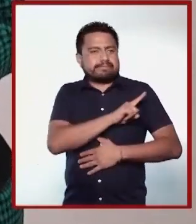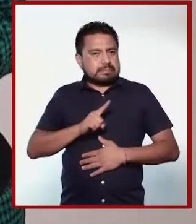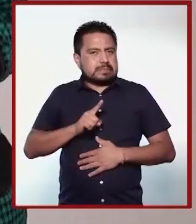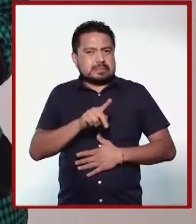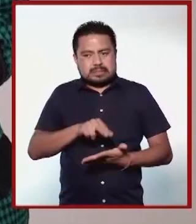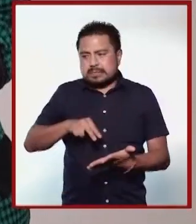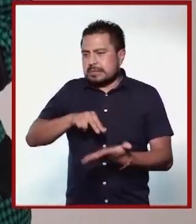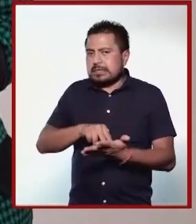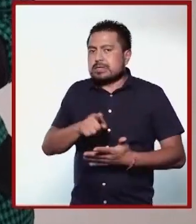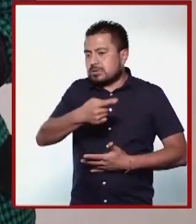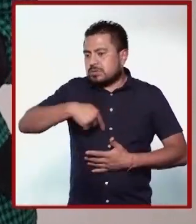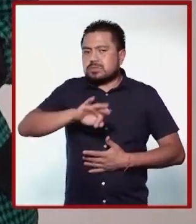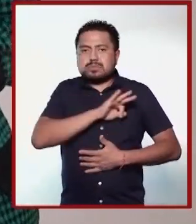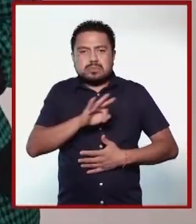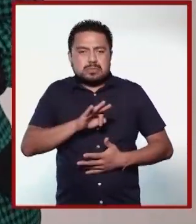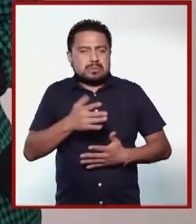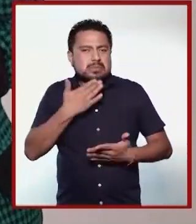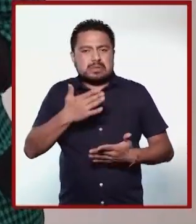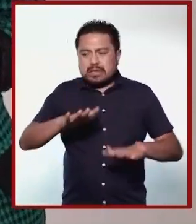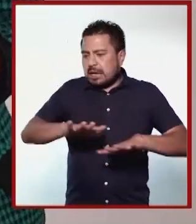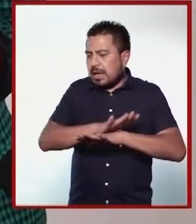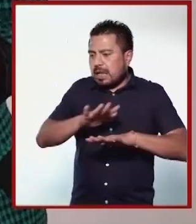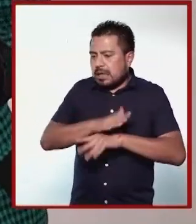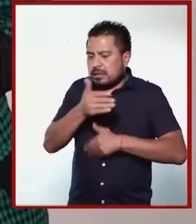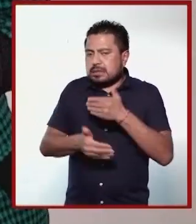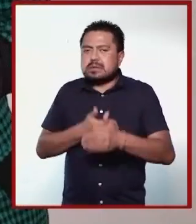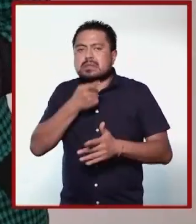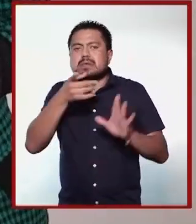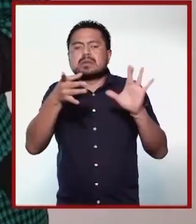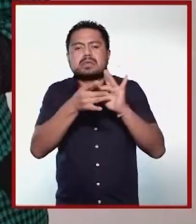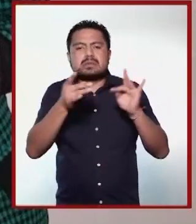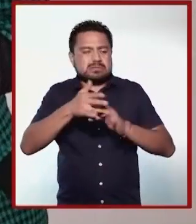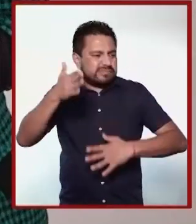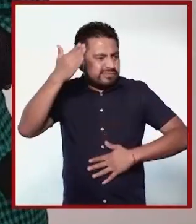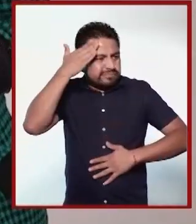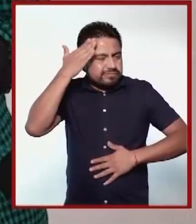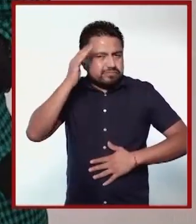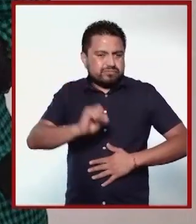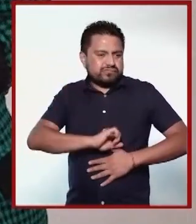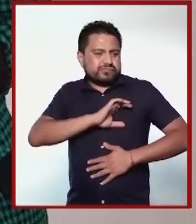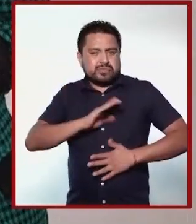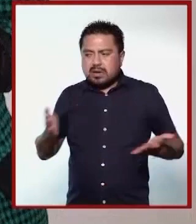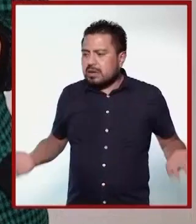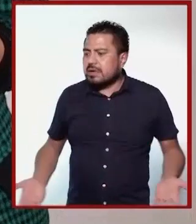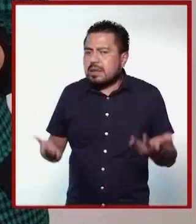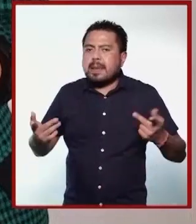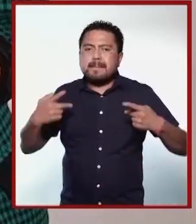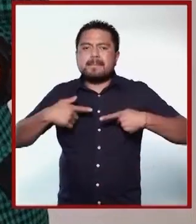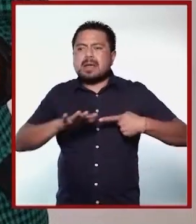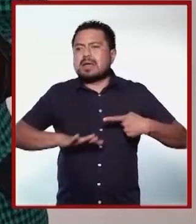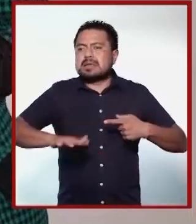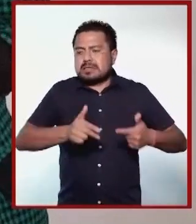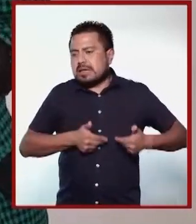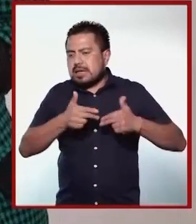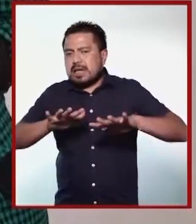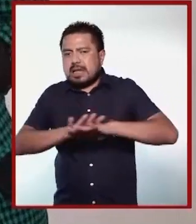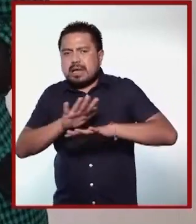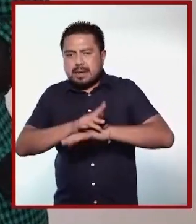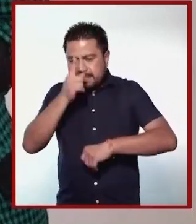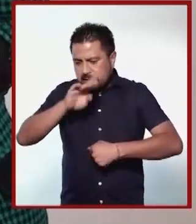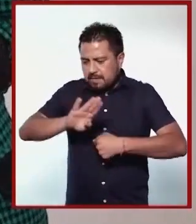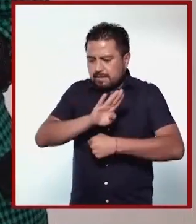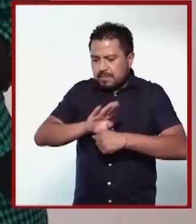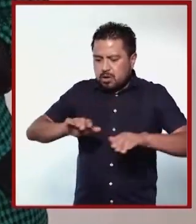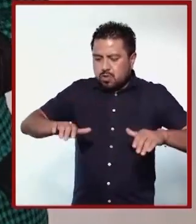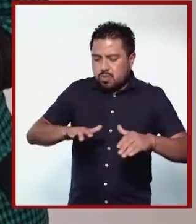presente que nosotros podemos ser agentes de cambio, es decir, líderes que motiven a las demás personas para generar cambios por el bienestar de la